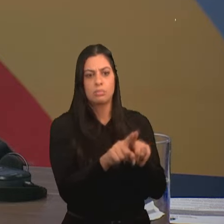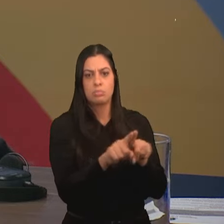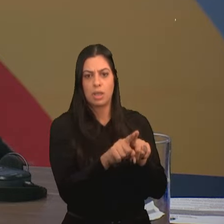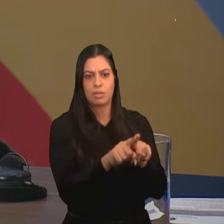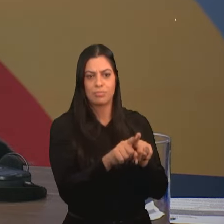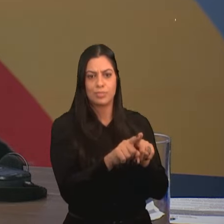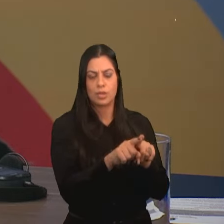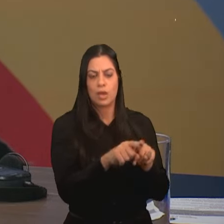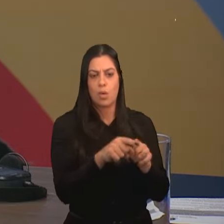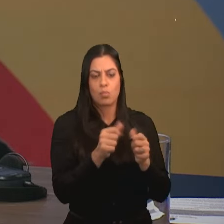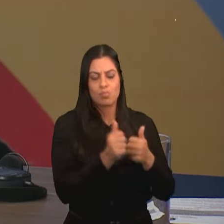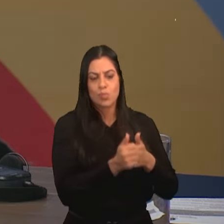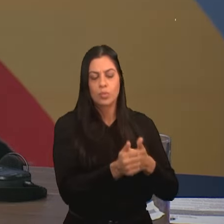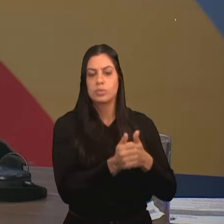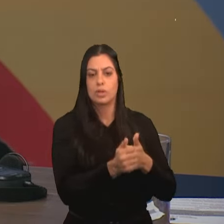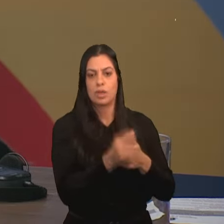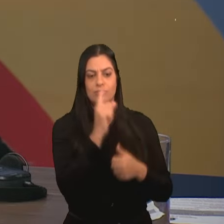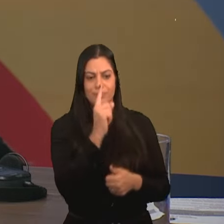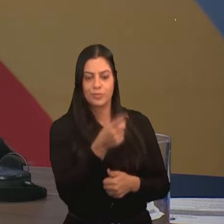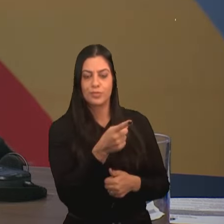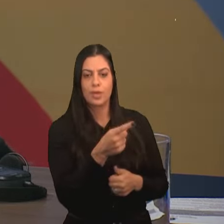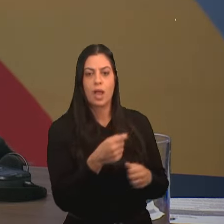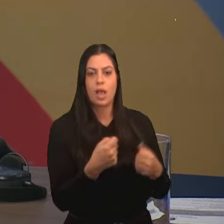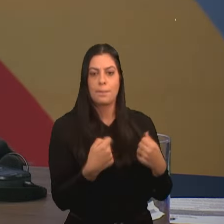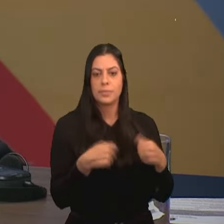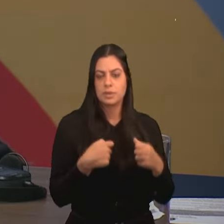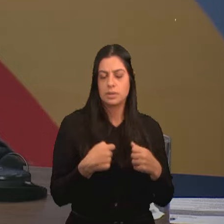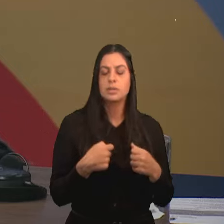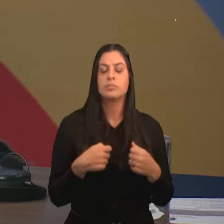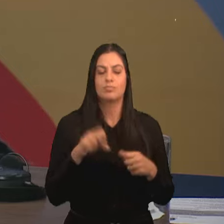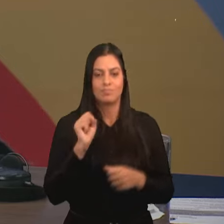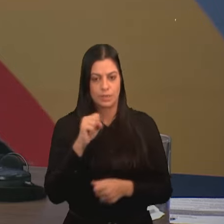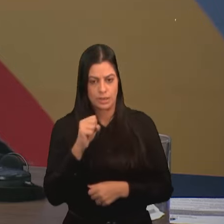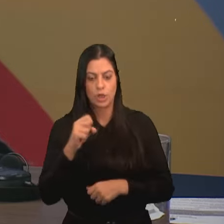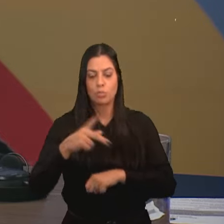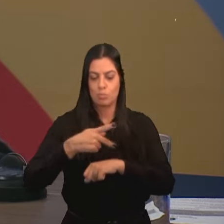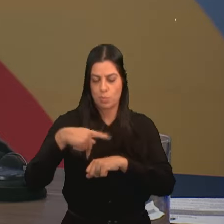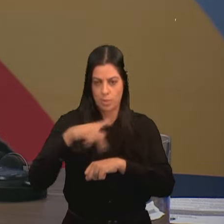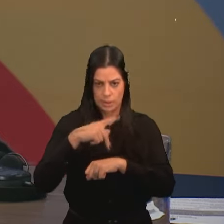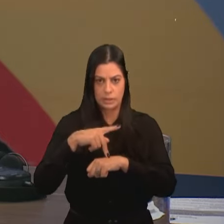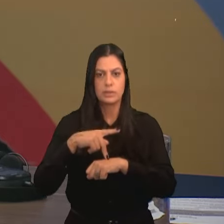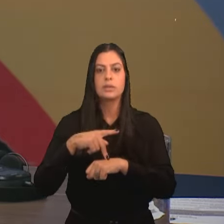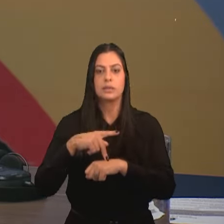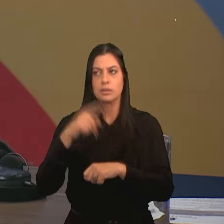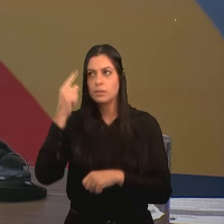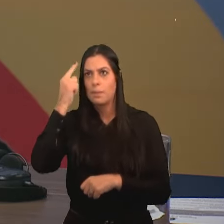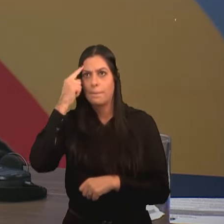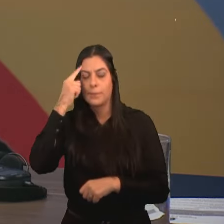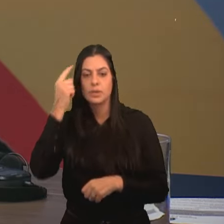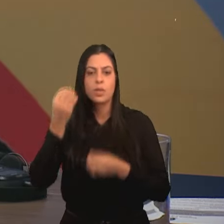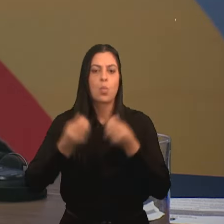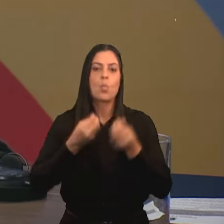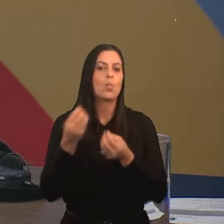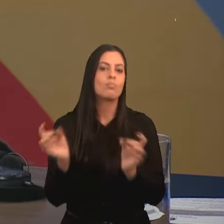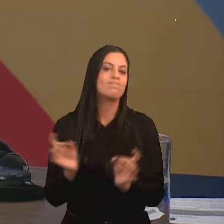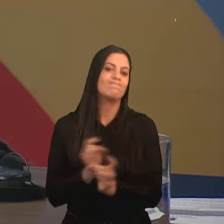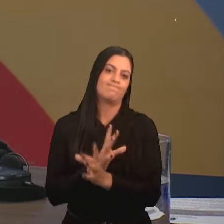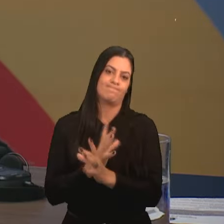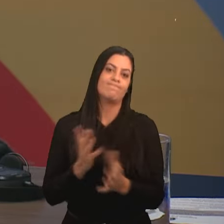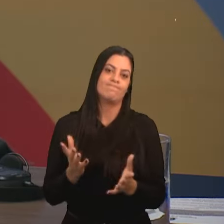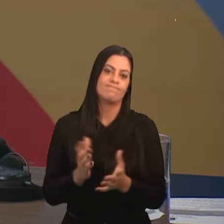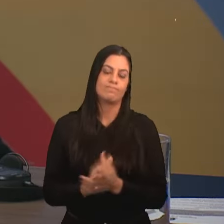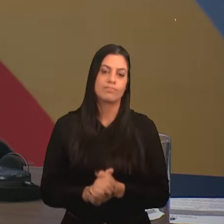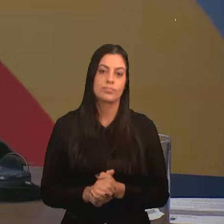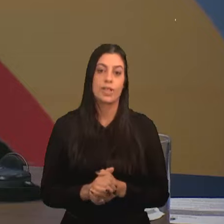coordinar. Entonces, creo que ese déficit institucional es importante. Necesitamos como país pensar en cómo solucionar